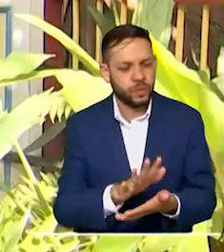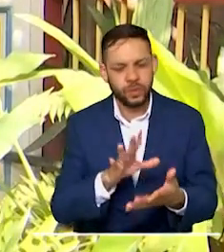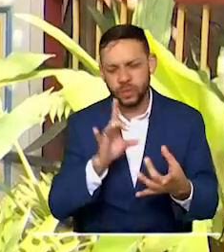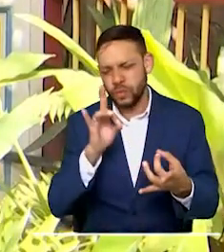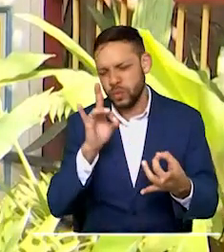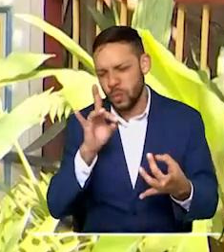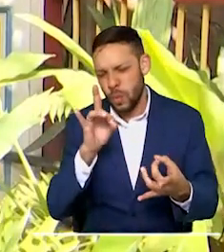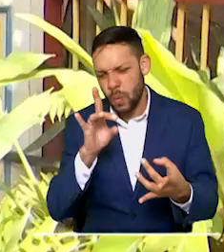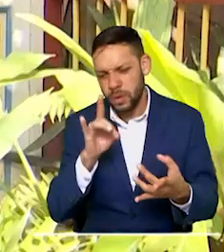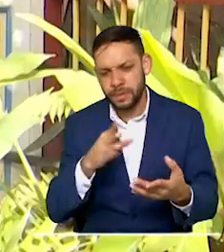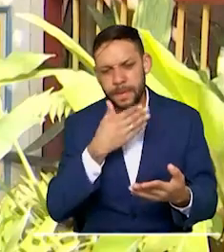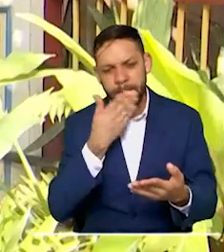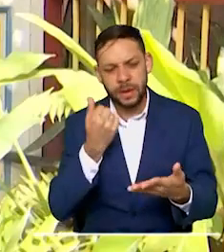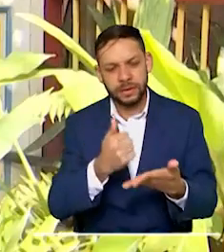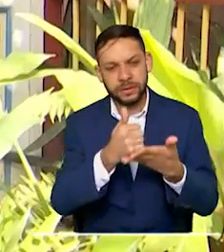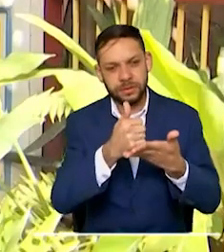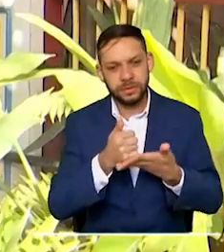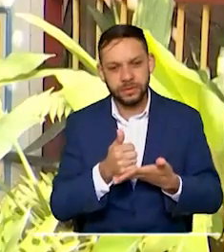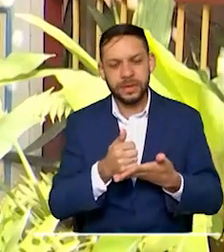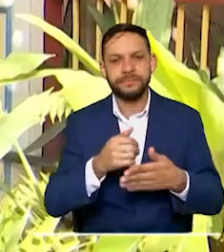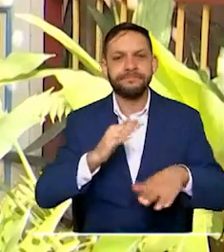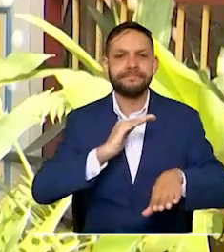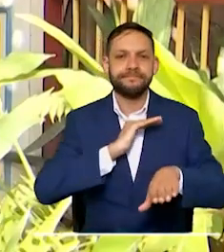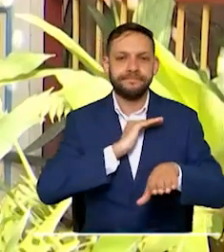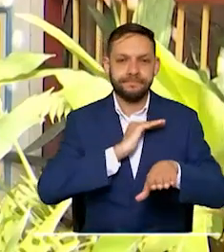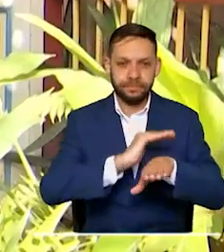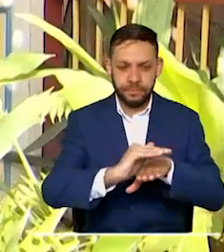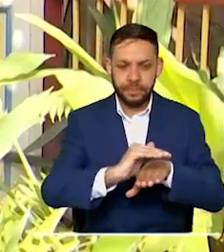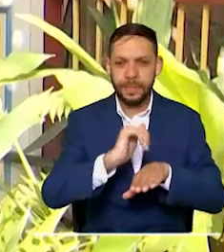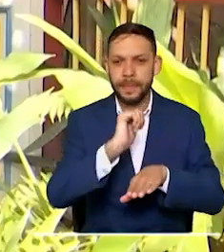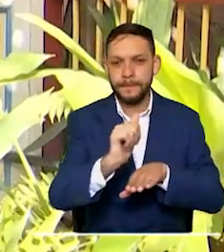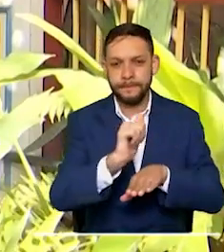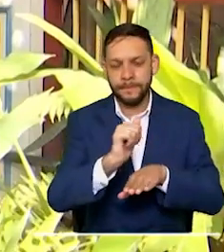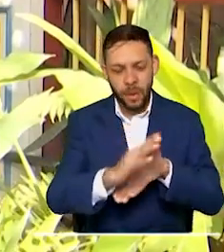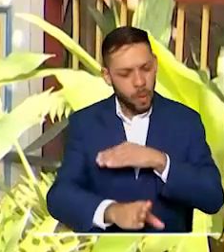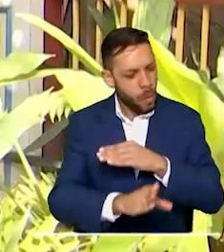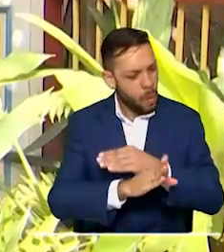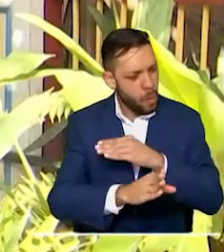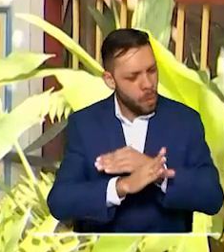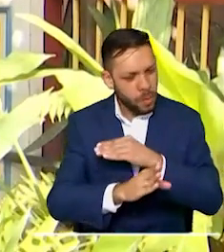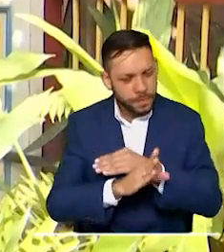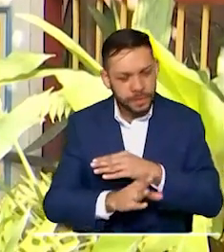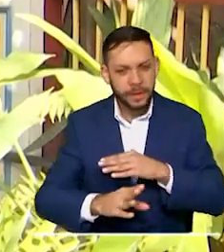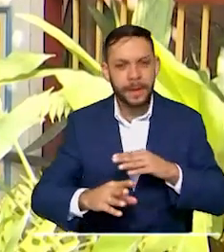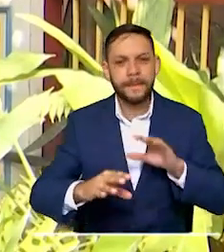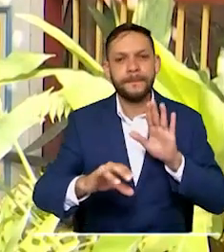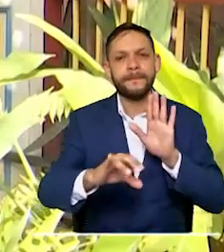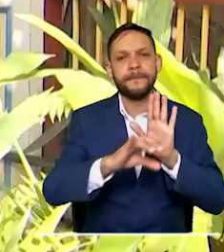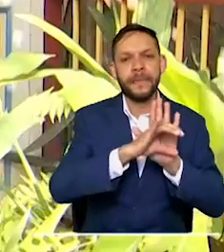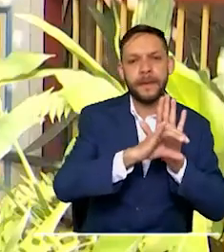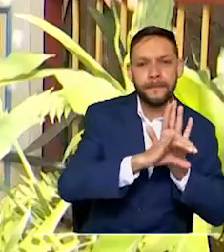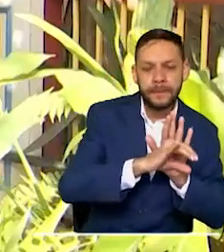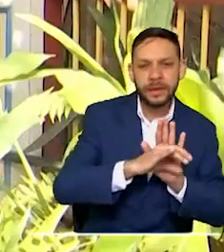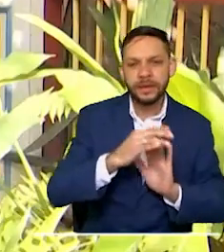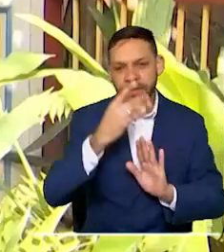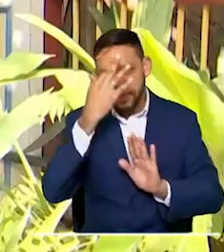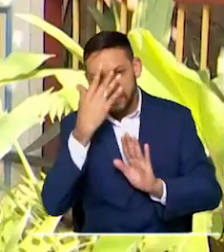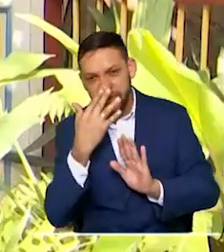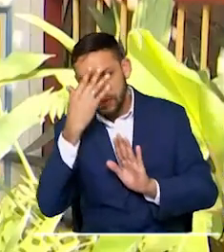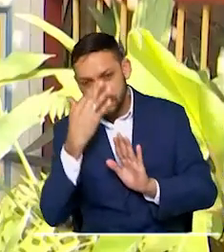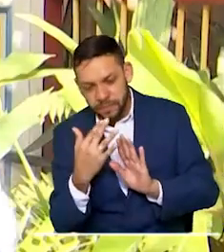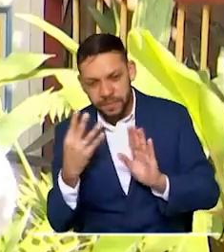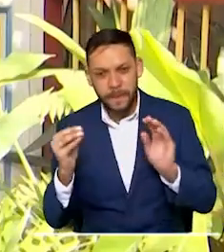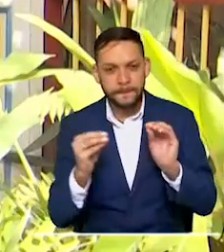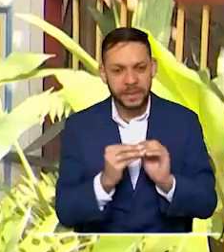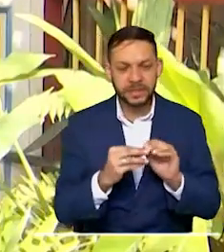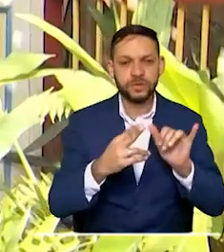tantas afecciones. Los invito a que sigan con nosotros, nos sigan en nuestras redes sociales, Instagram,